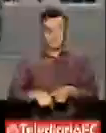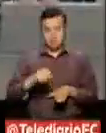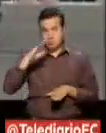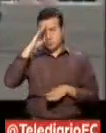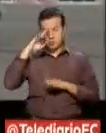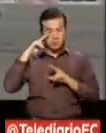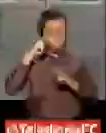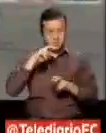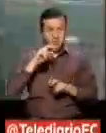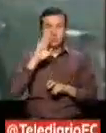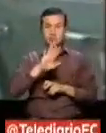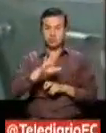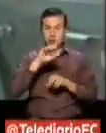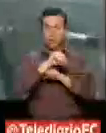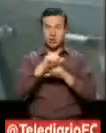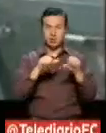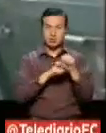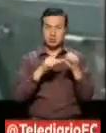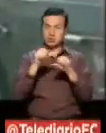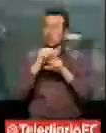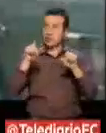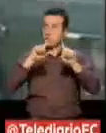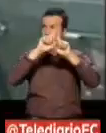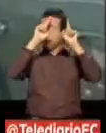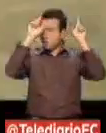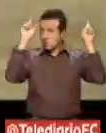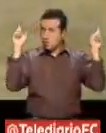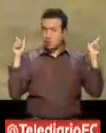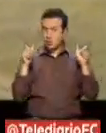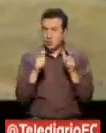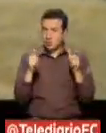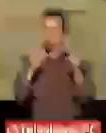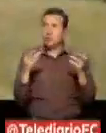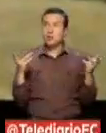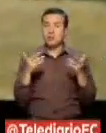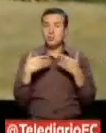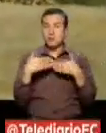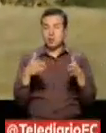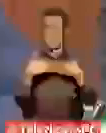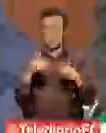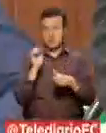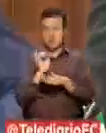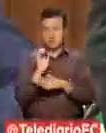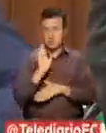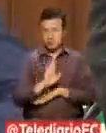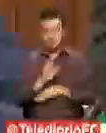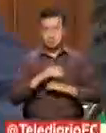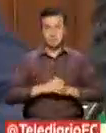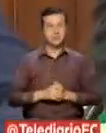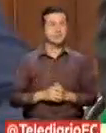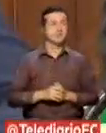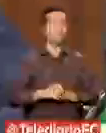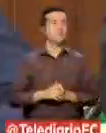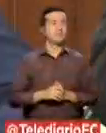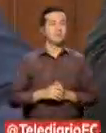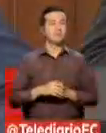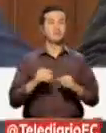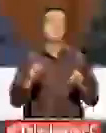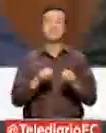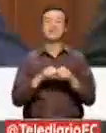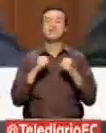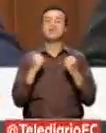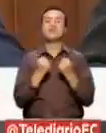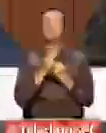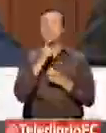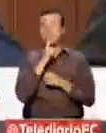como representante de los asesores de la empresa offshore Mossack Fonseca de Panamá en Ecuador. Este gestionaba sociedades